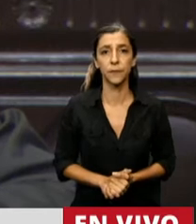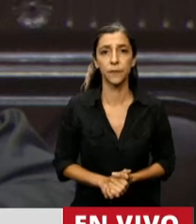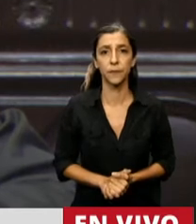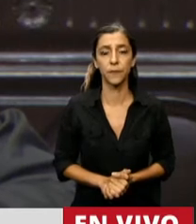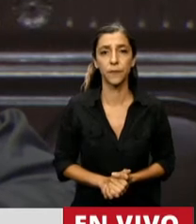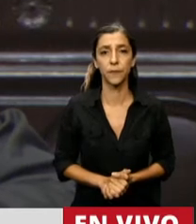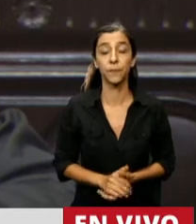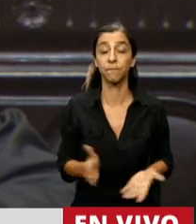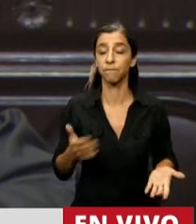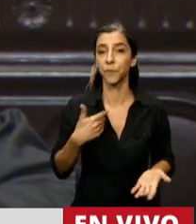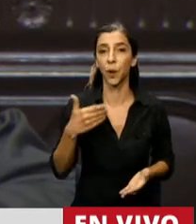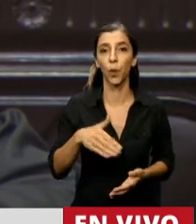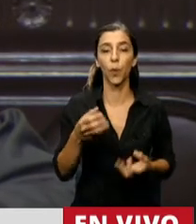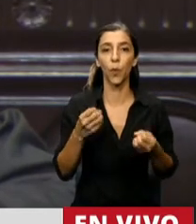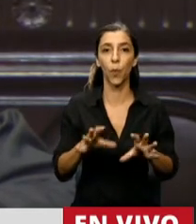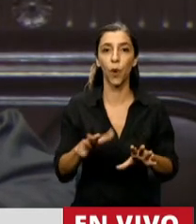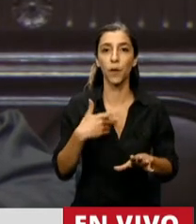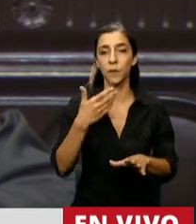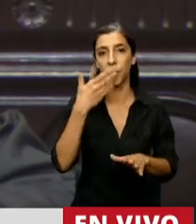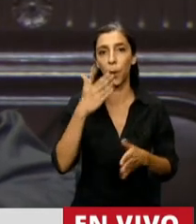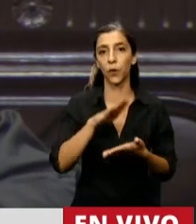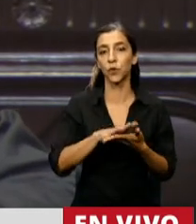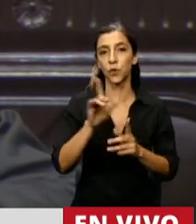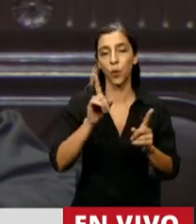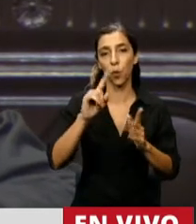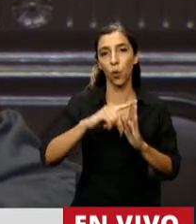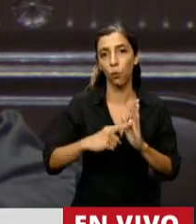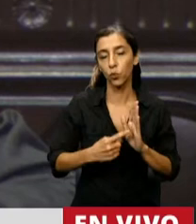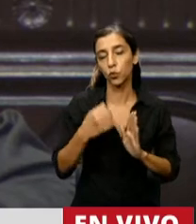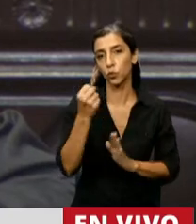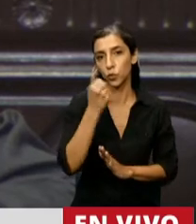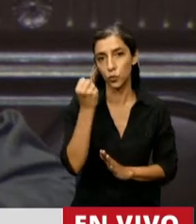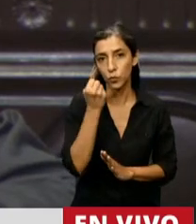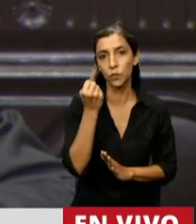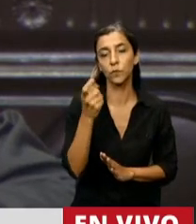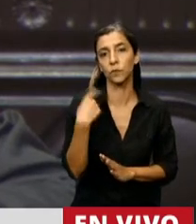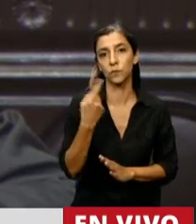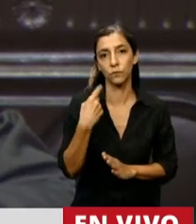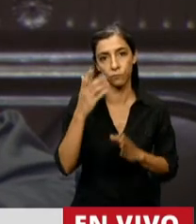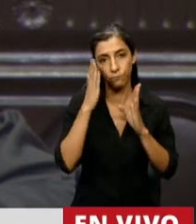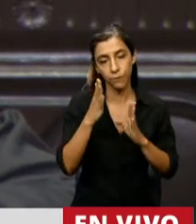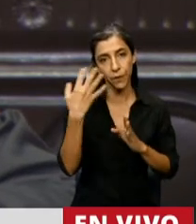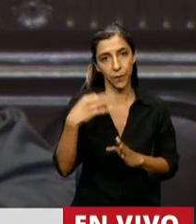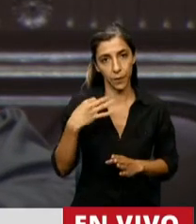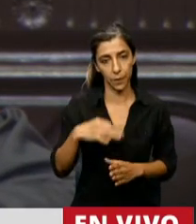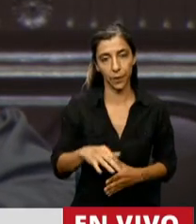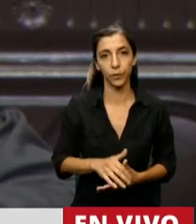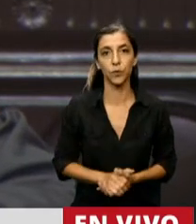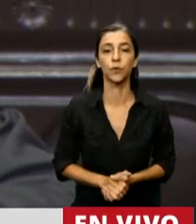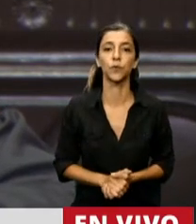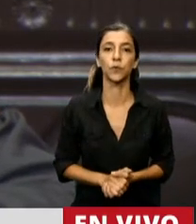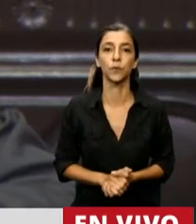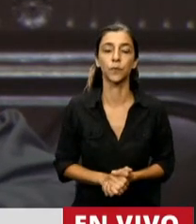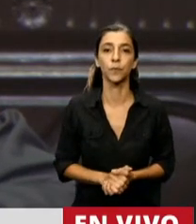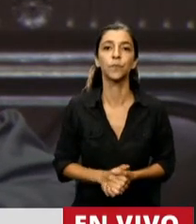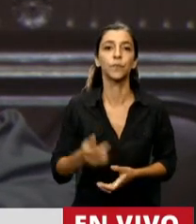voy a comenzar con algunas consideraciones que me parece que es importante tener en cuenta estamos